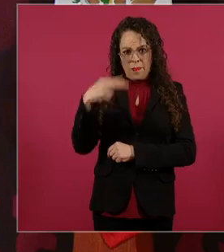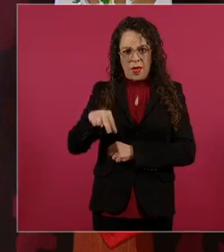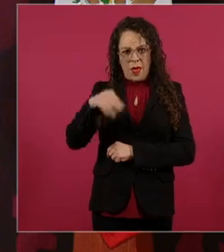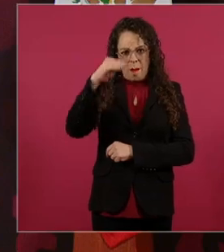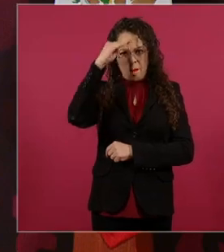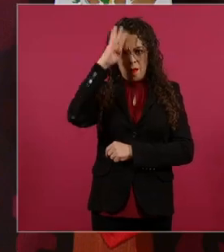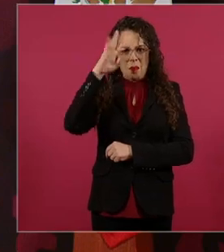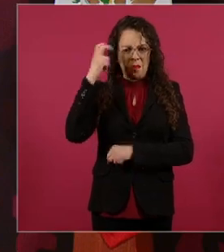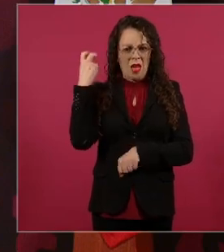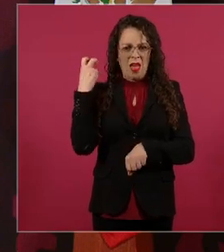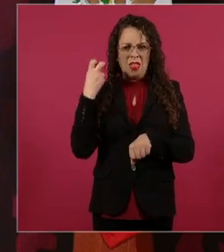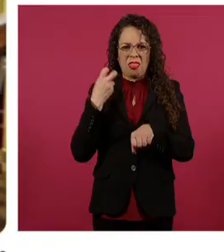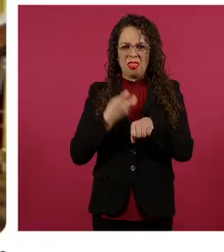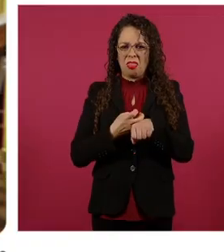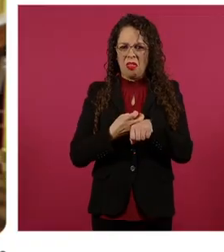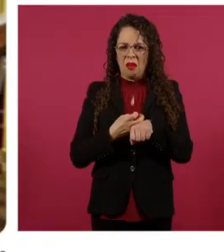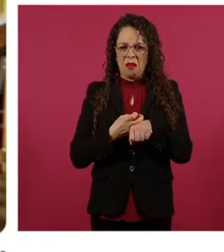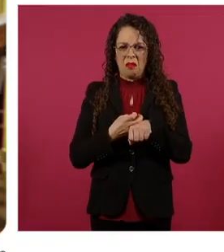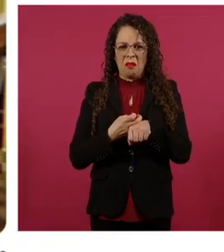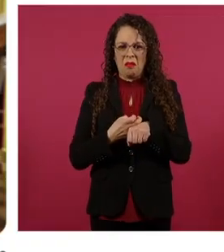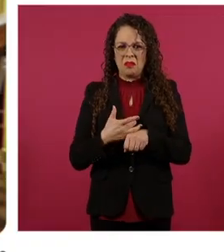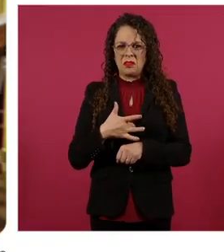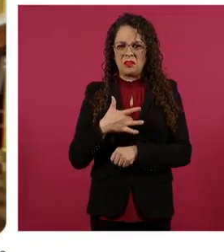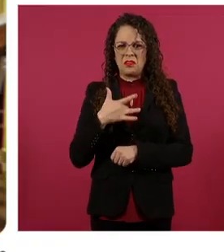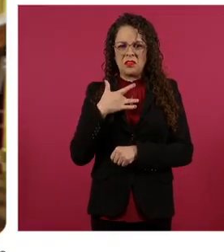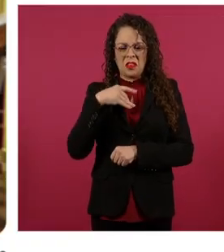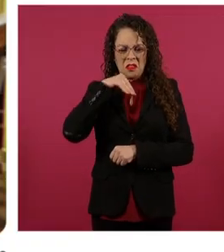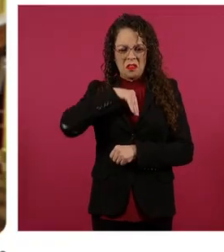Ni frívolos